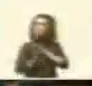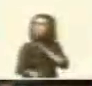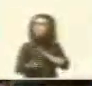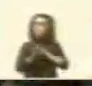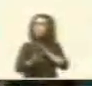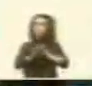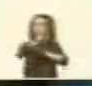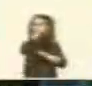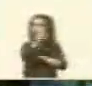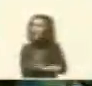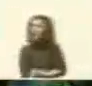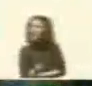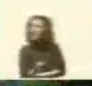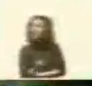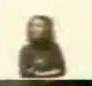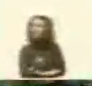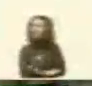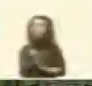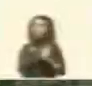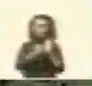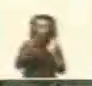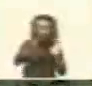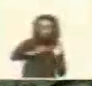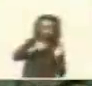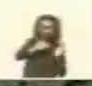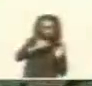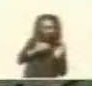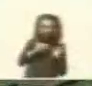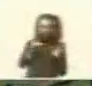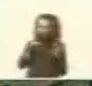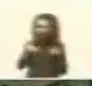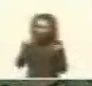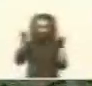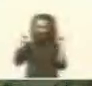Hoy la crisis a sus casas no ha llegado.